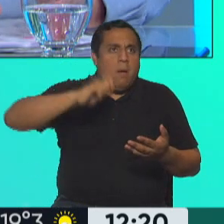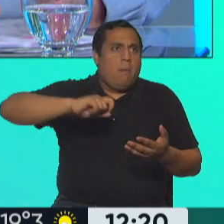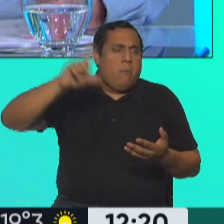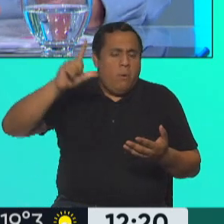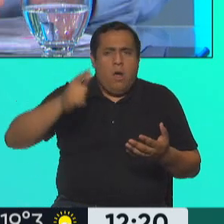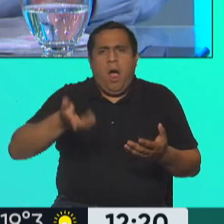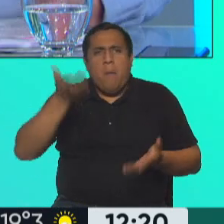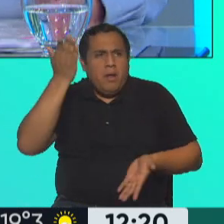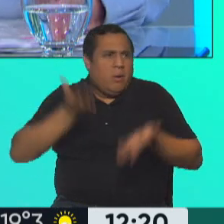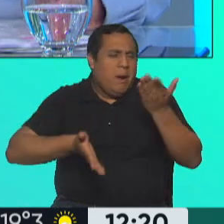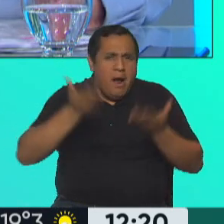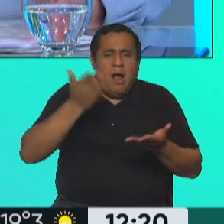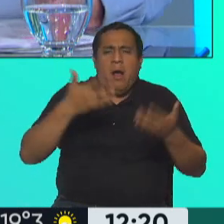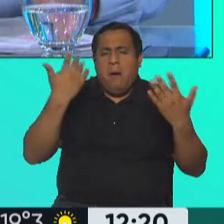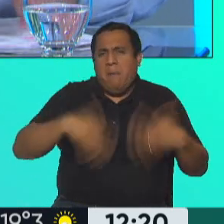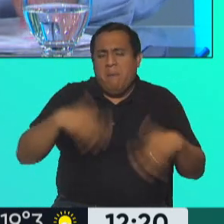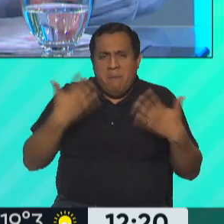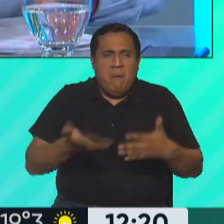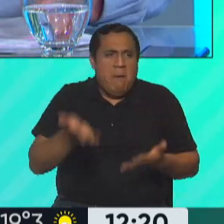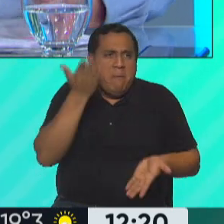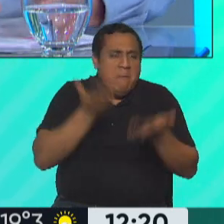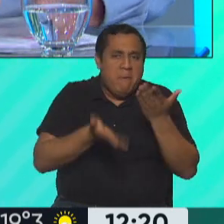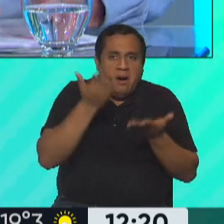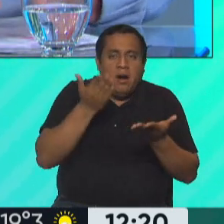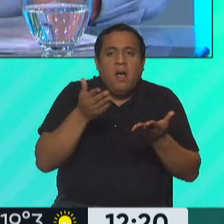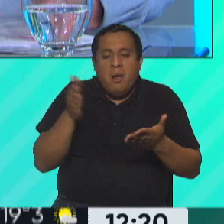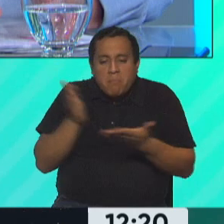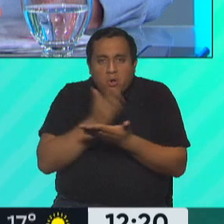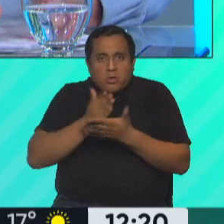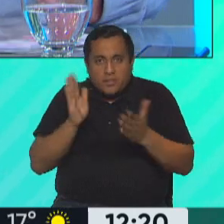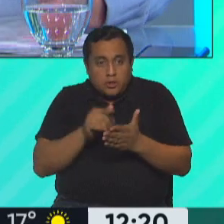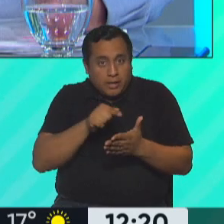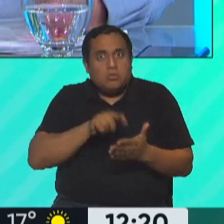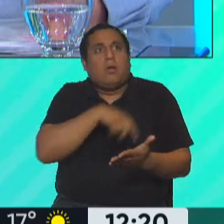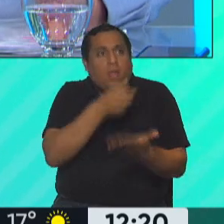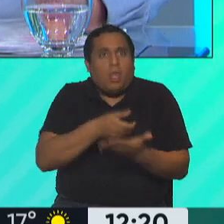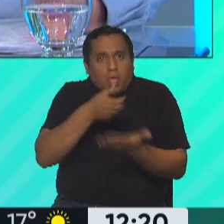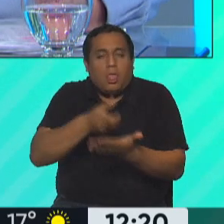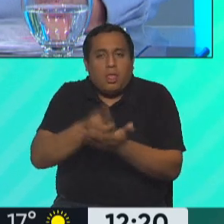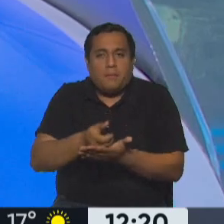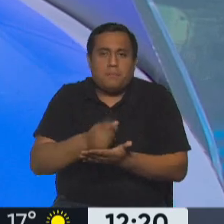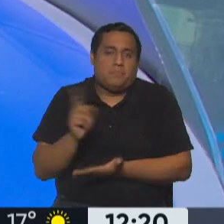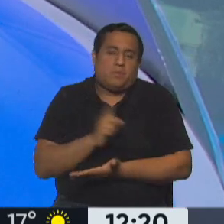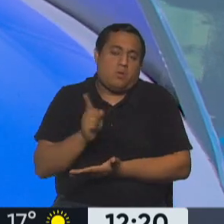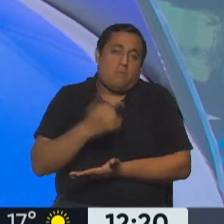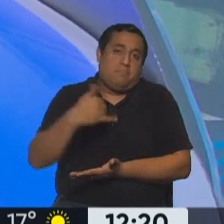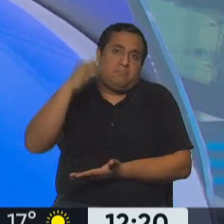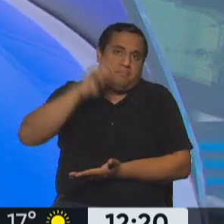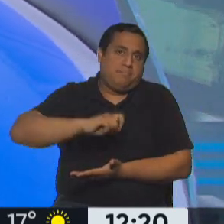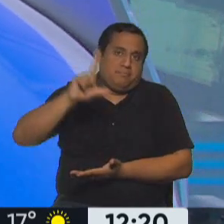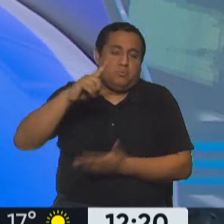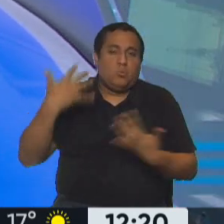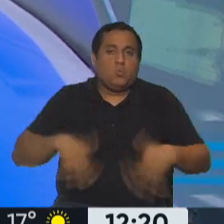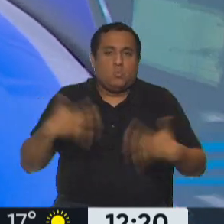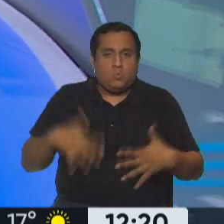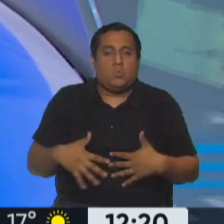aumento constante de tasas, que las tasas son positivas, no llevar a los pequeños productores a financiarse en el mercado de unas tasas que son realmente altas hoy.